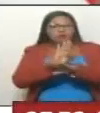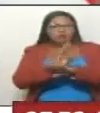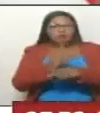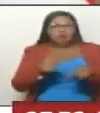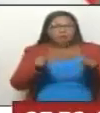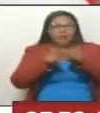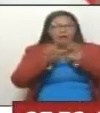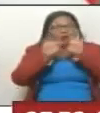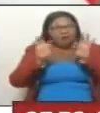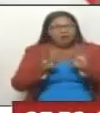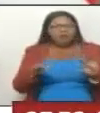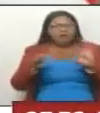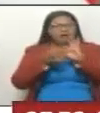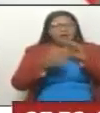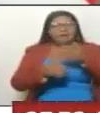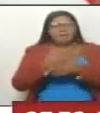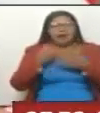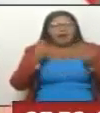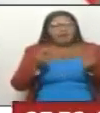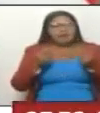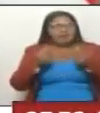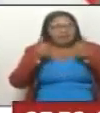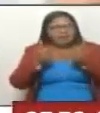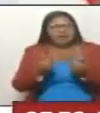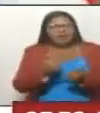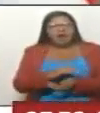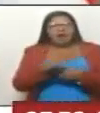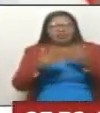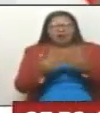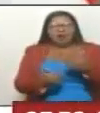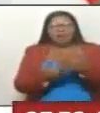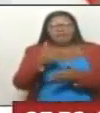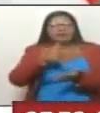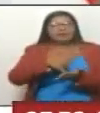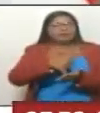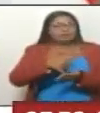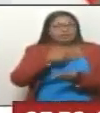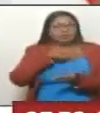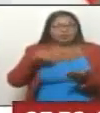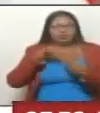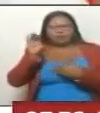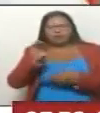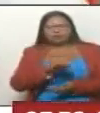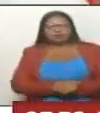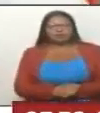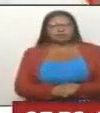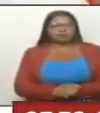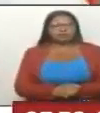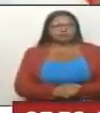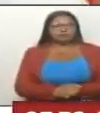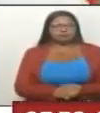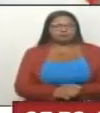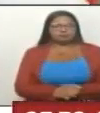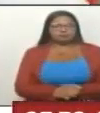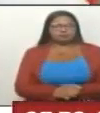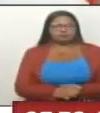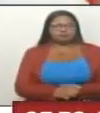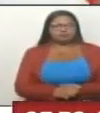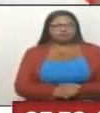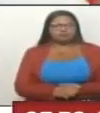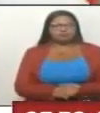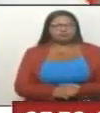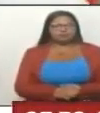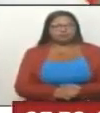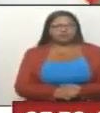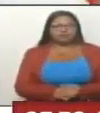de la manera más efectiva posible a los más débiles en el país en el orden económico. Eso por una